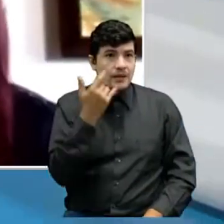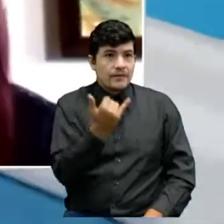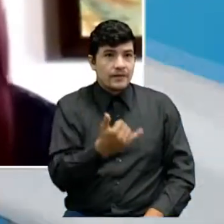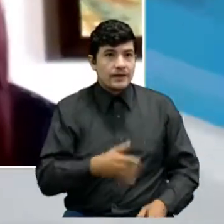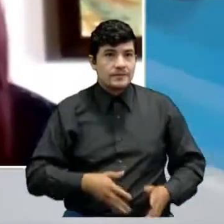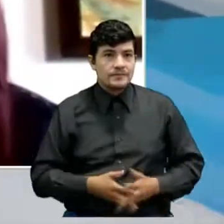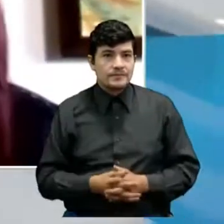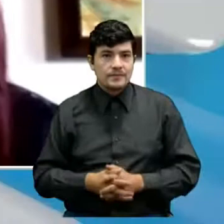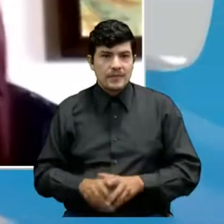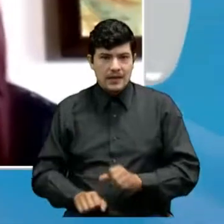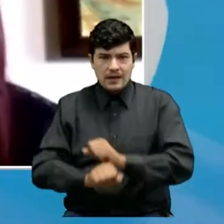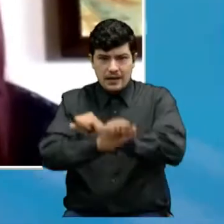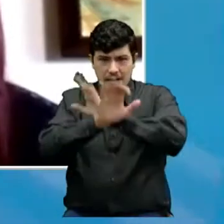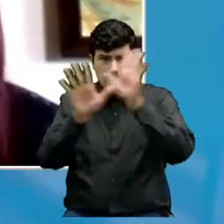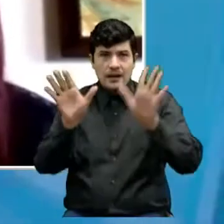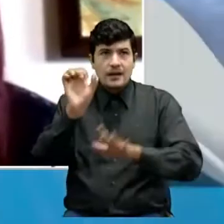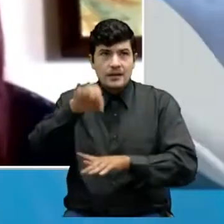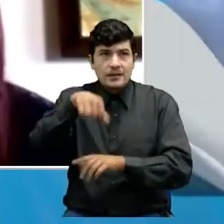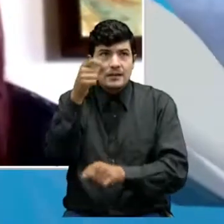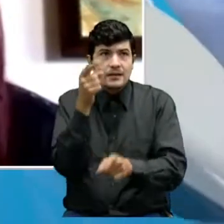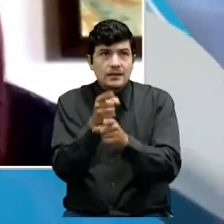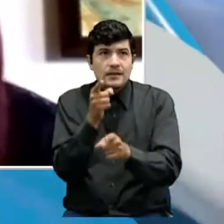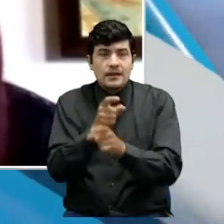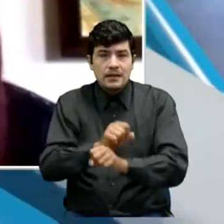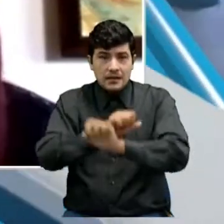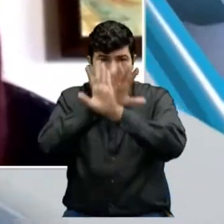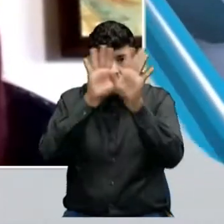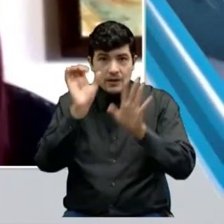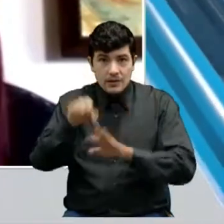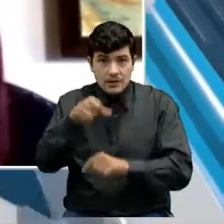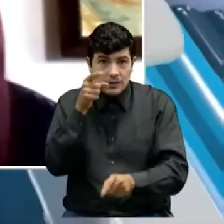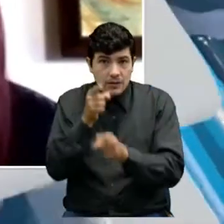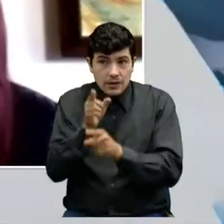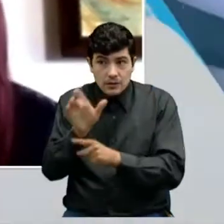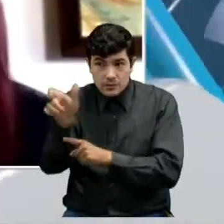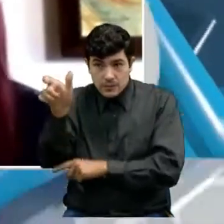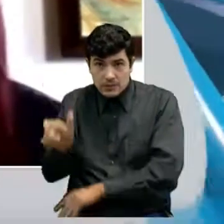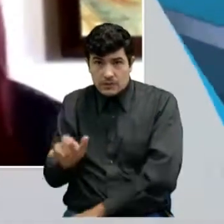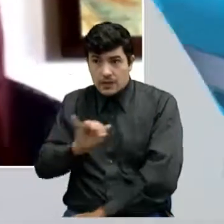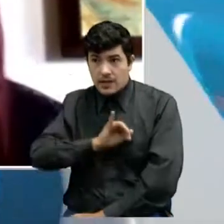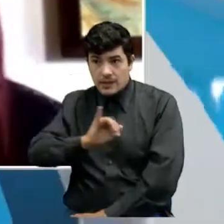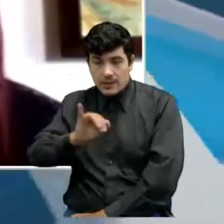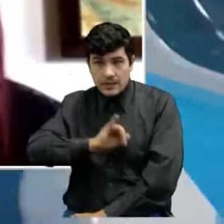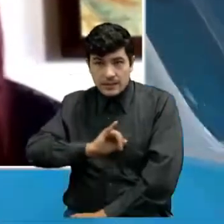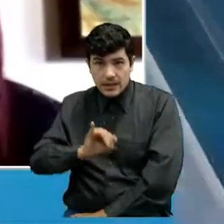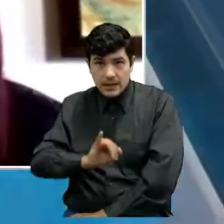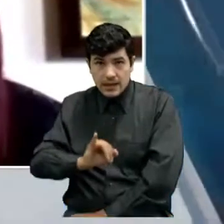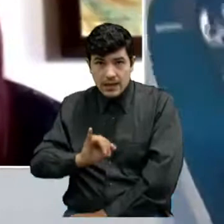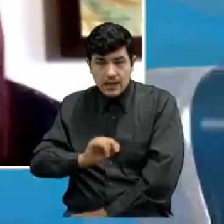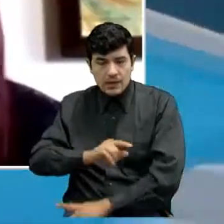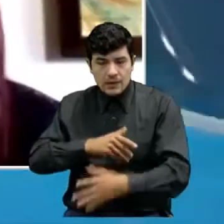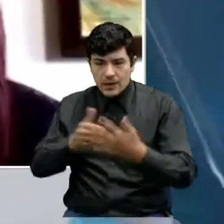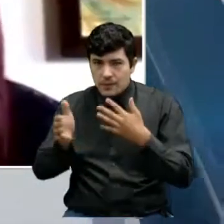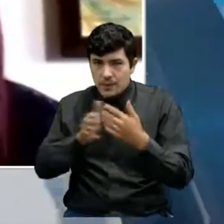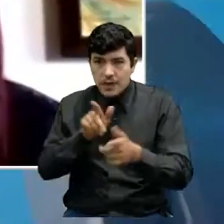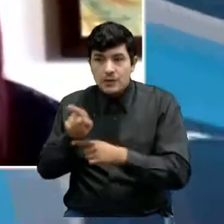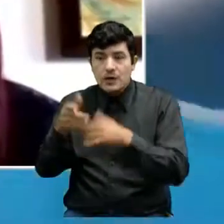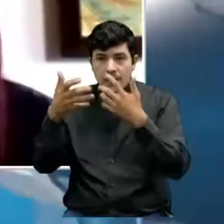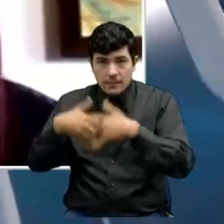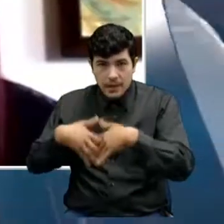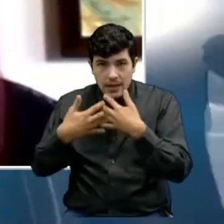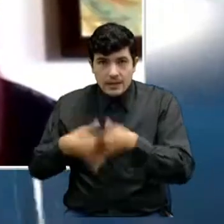Claro que sí, don José se encuentra incapacitado, la compañía